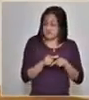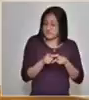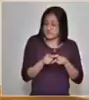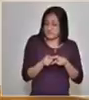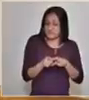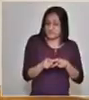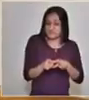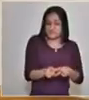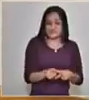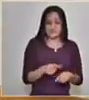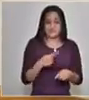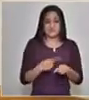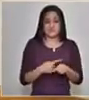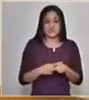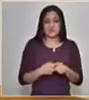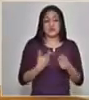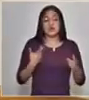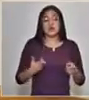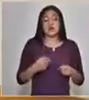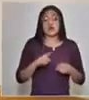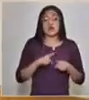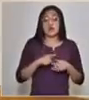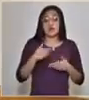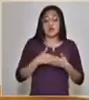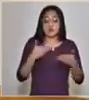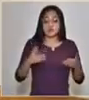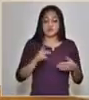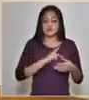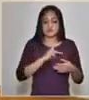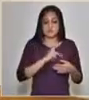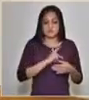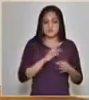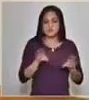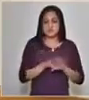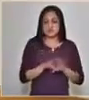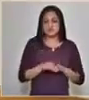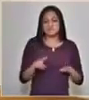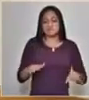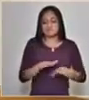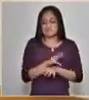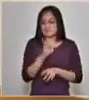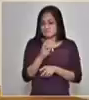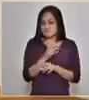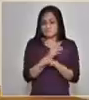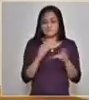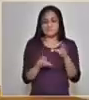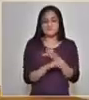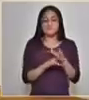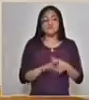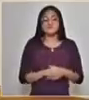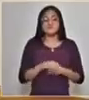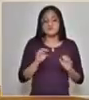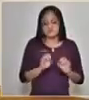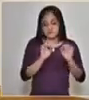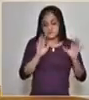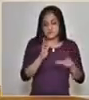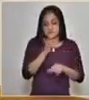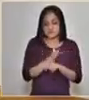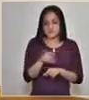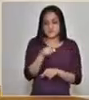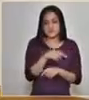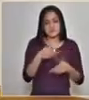2 años que modificamos nuestras formas de trato. Y claro que todo eso nos